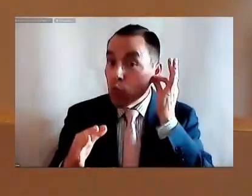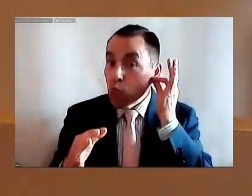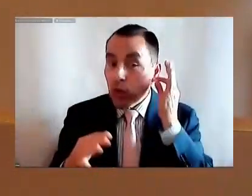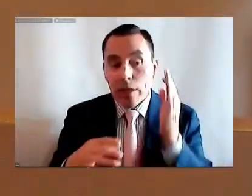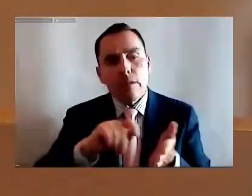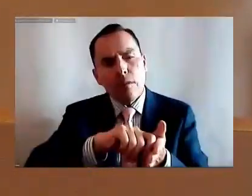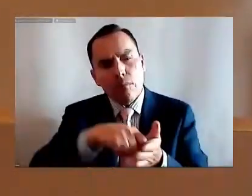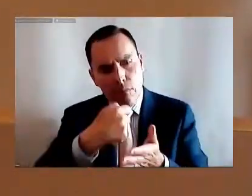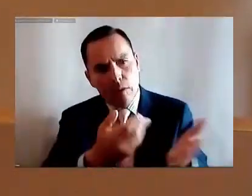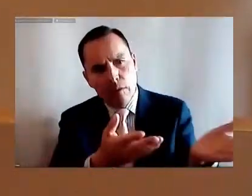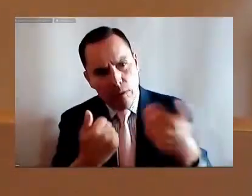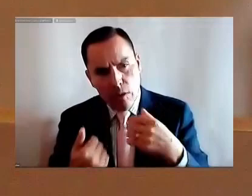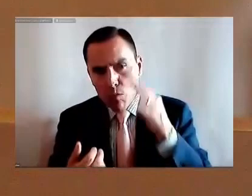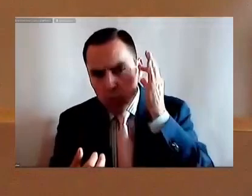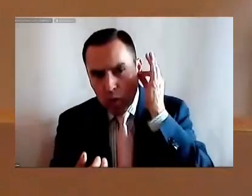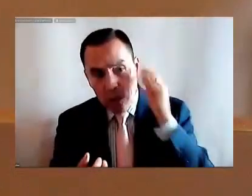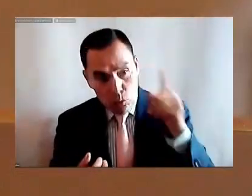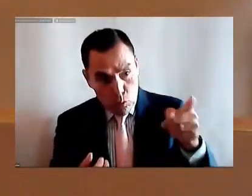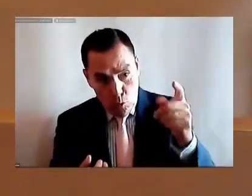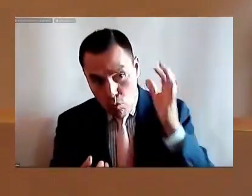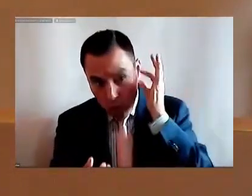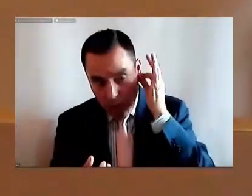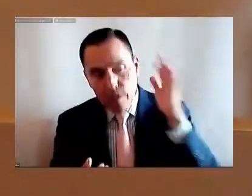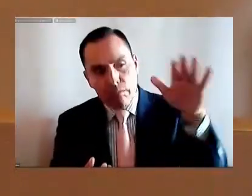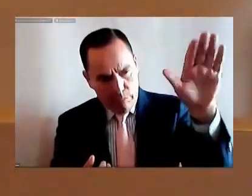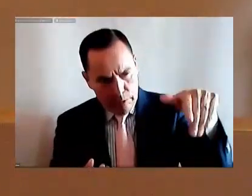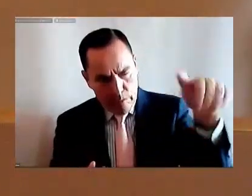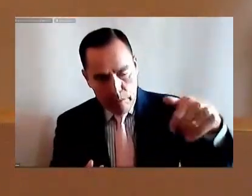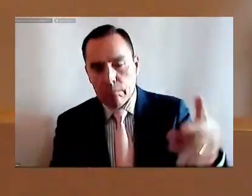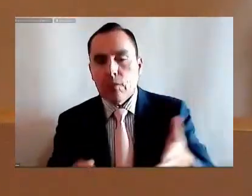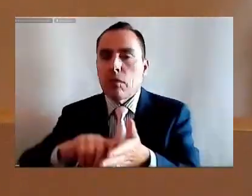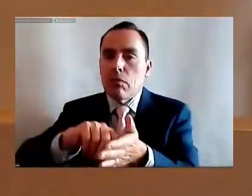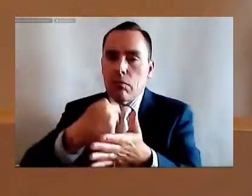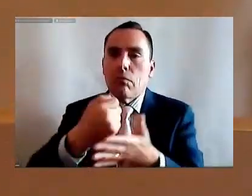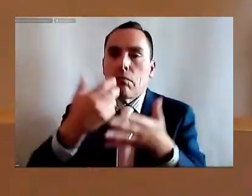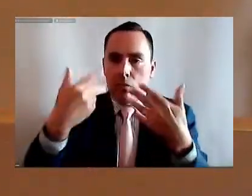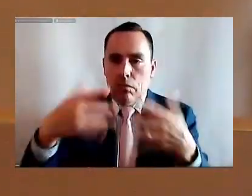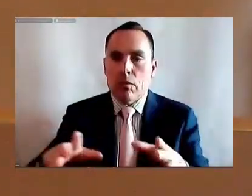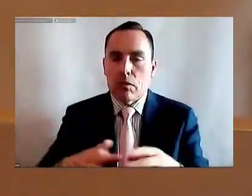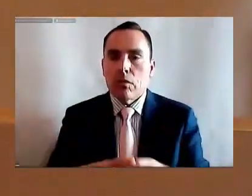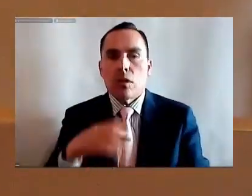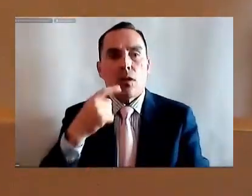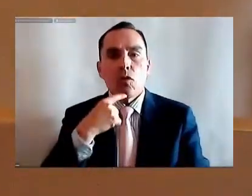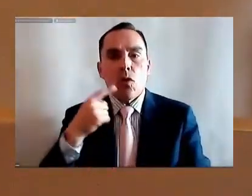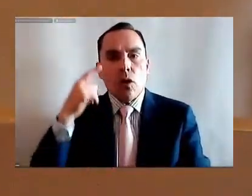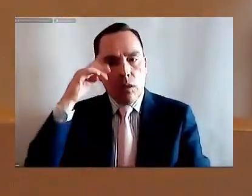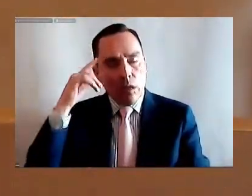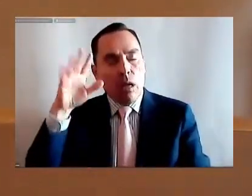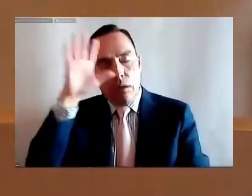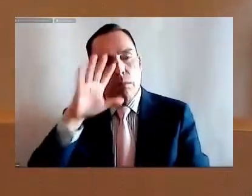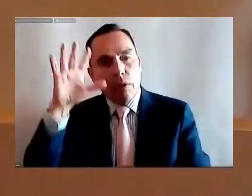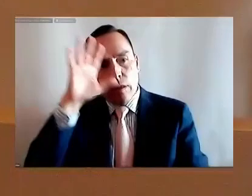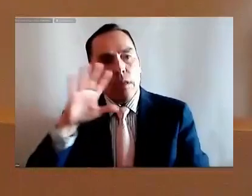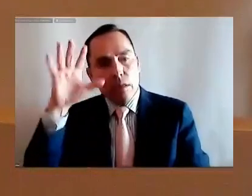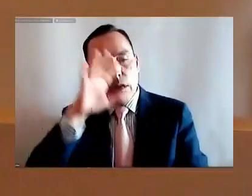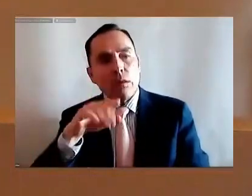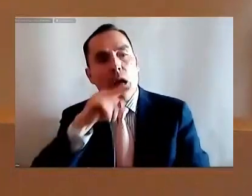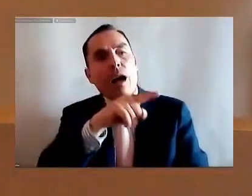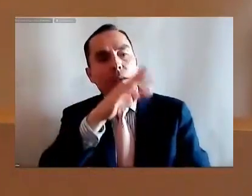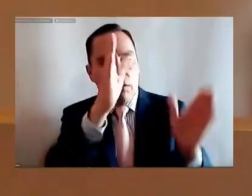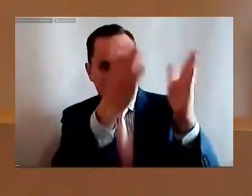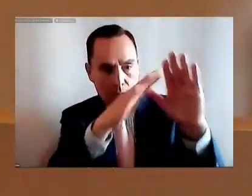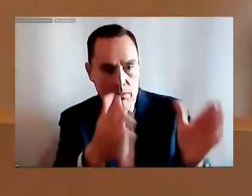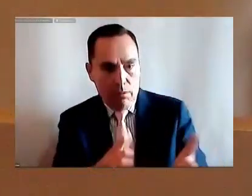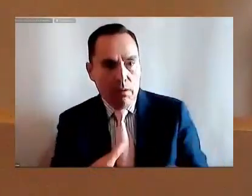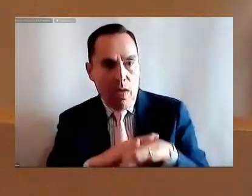de ser mujer. No por su... O sea, que ya el entrevistador se la está imaginando desnuda. Bueno, eso dice Catherine MacKinnon en